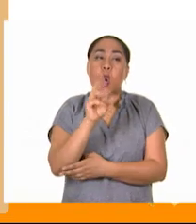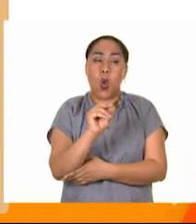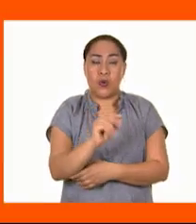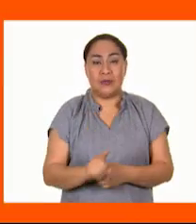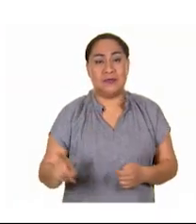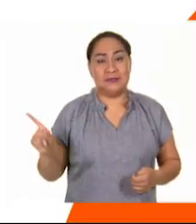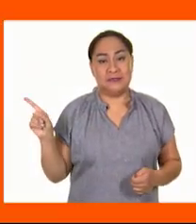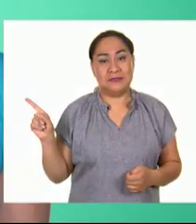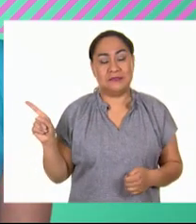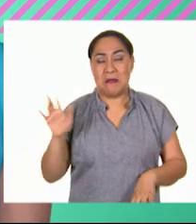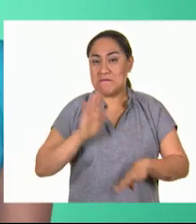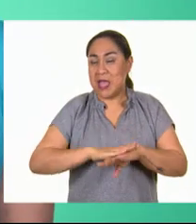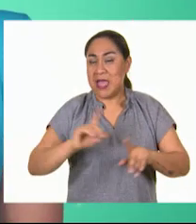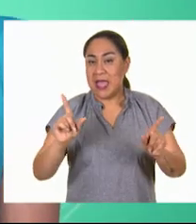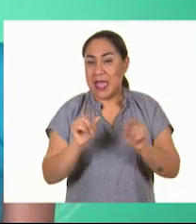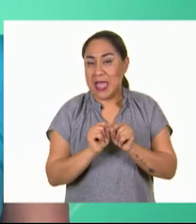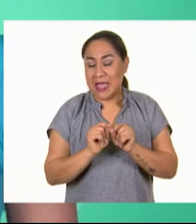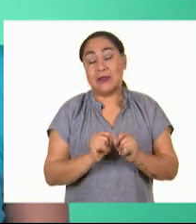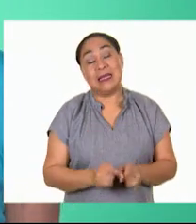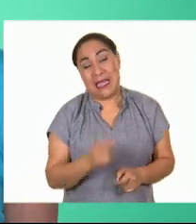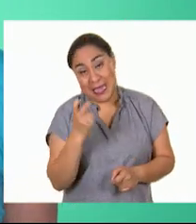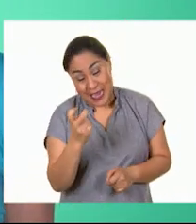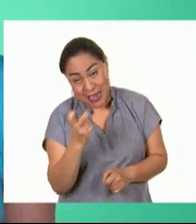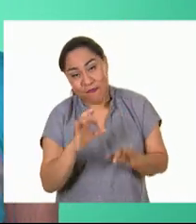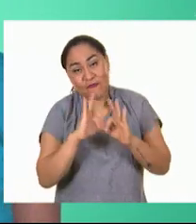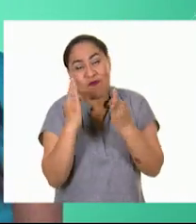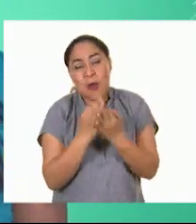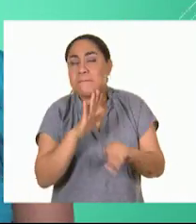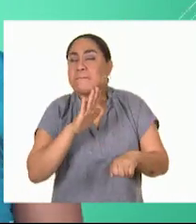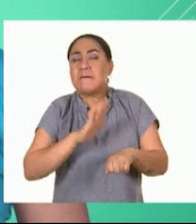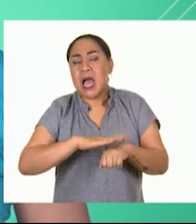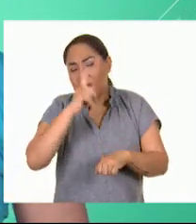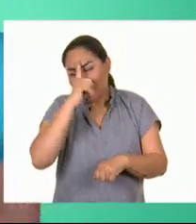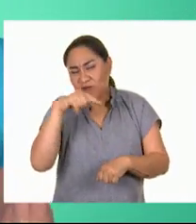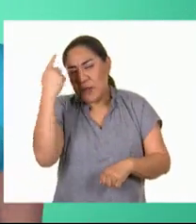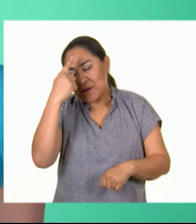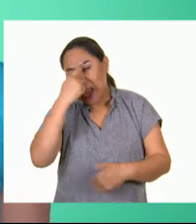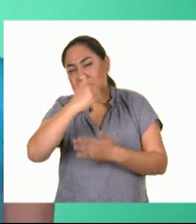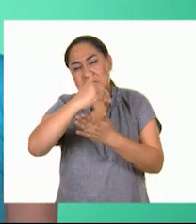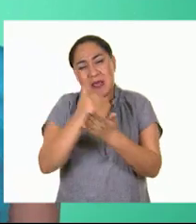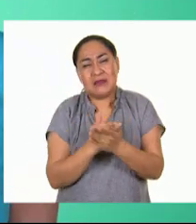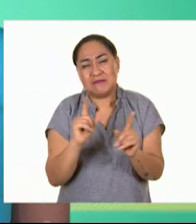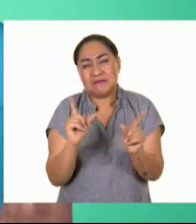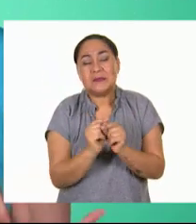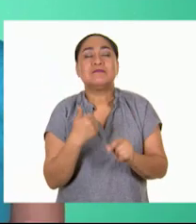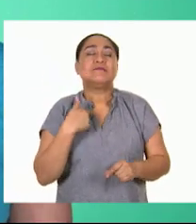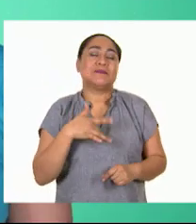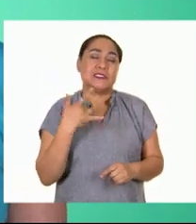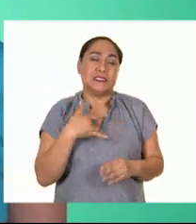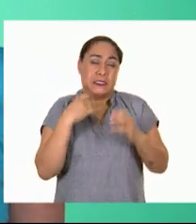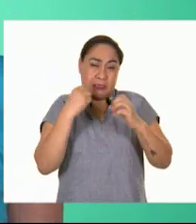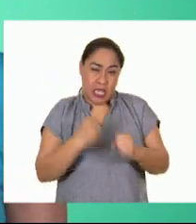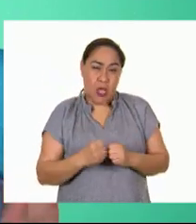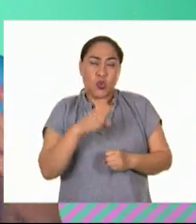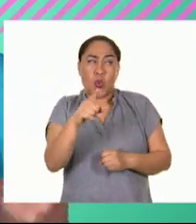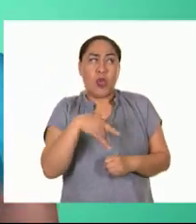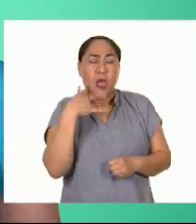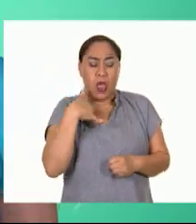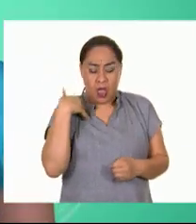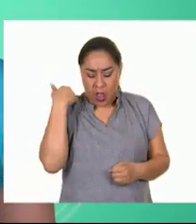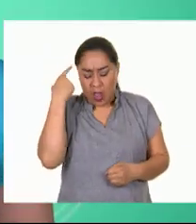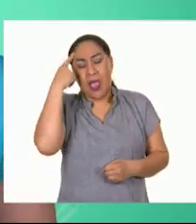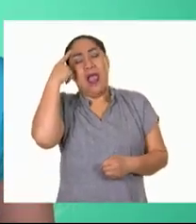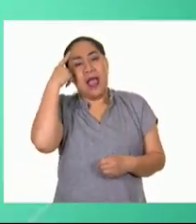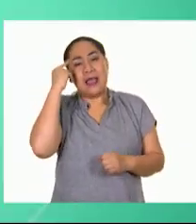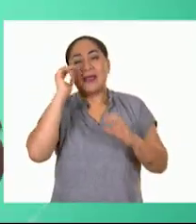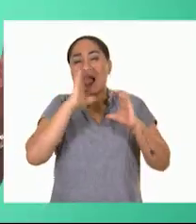estamos viendo. Esta es una excelente manera de simplificar la canción. Estoy segura de que a tu cabeza han llegado tus